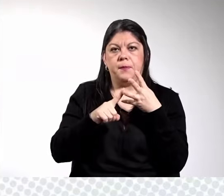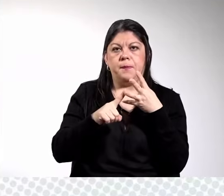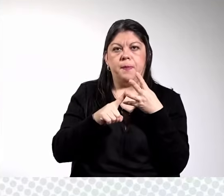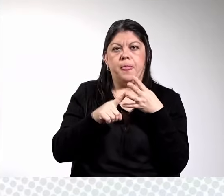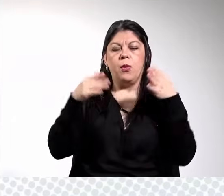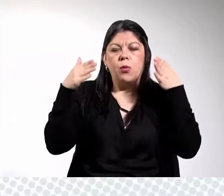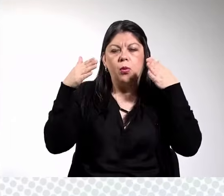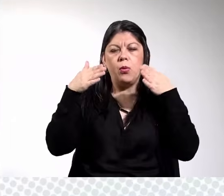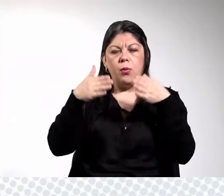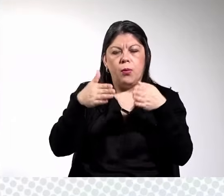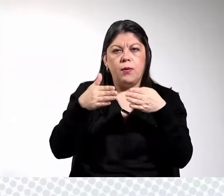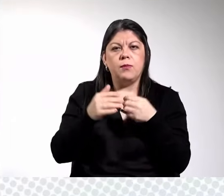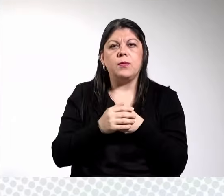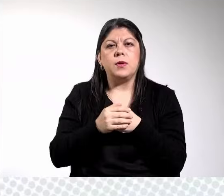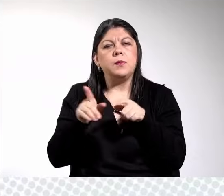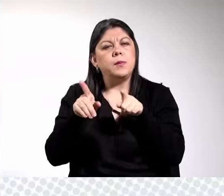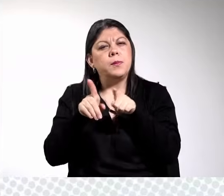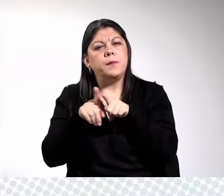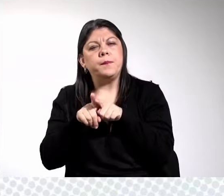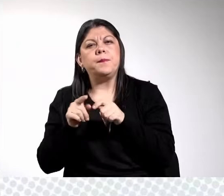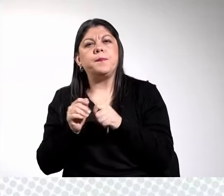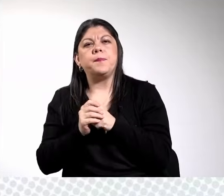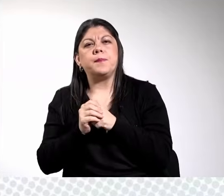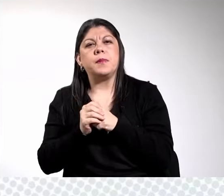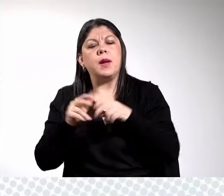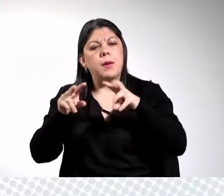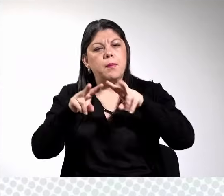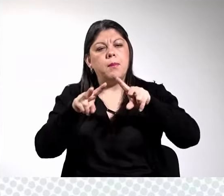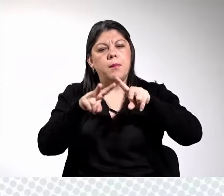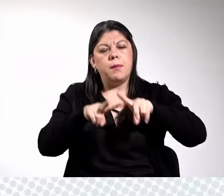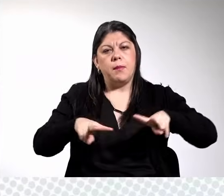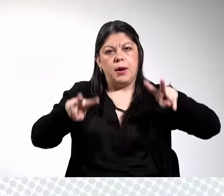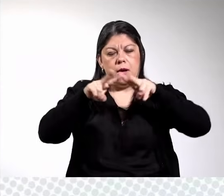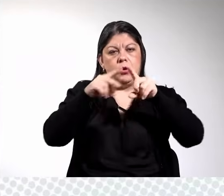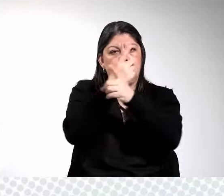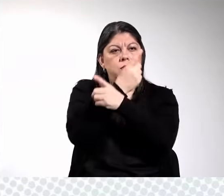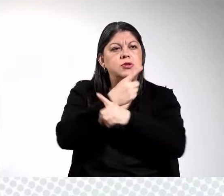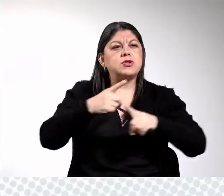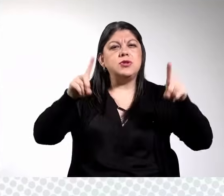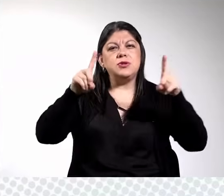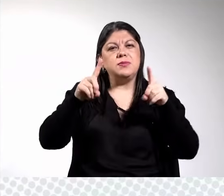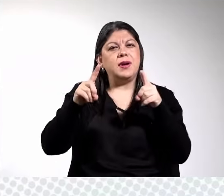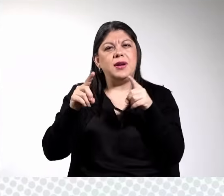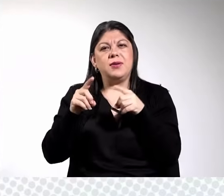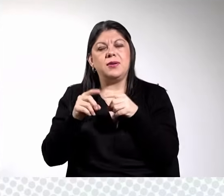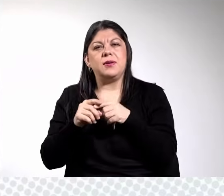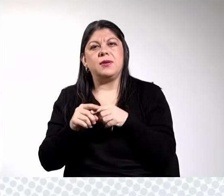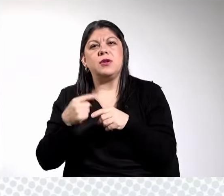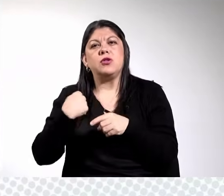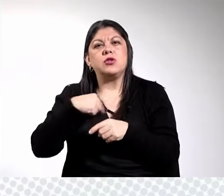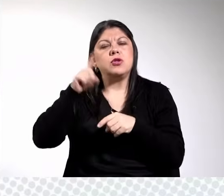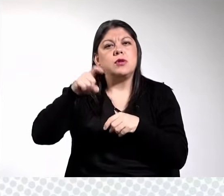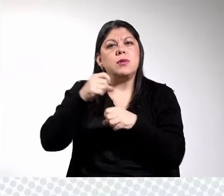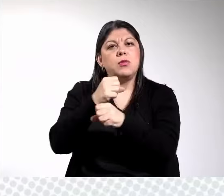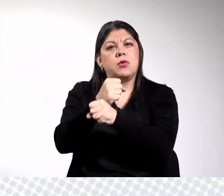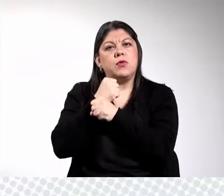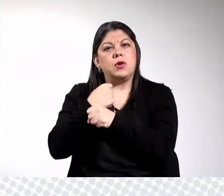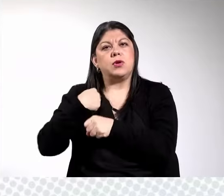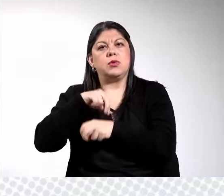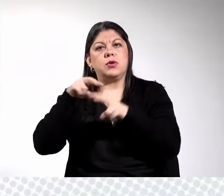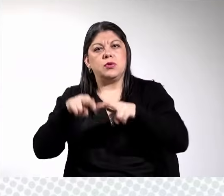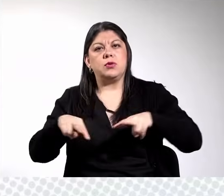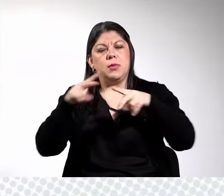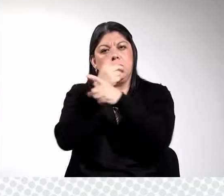que ver con también valores democráticos, porque creemos que tenemos que fortalecer los valores, y uno que se